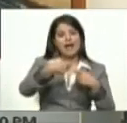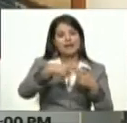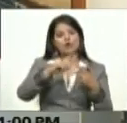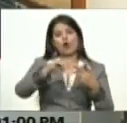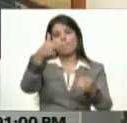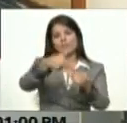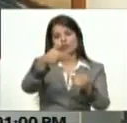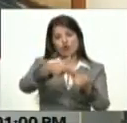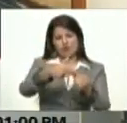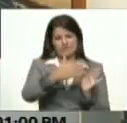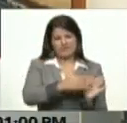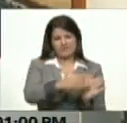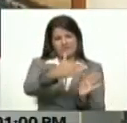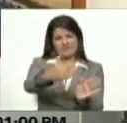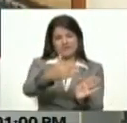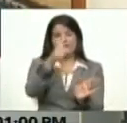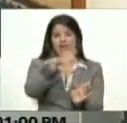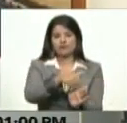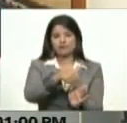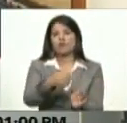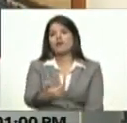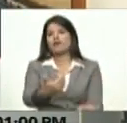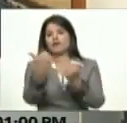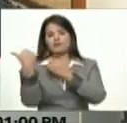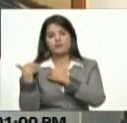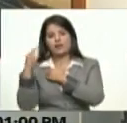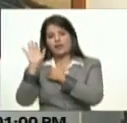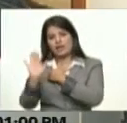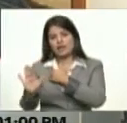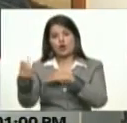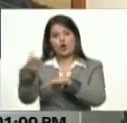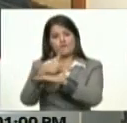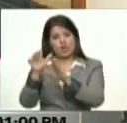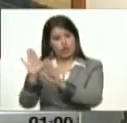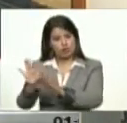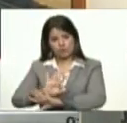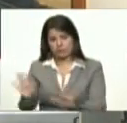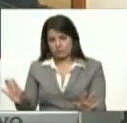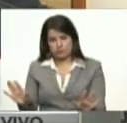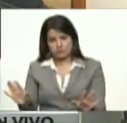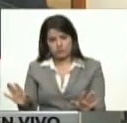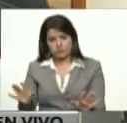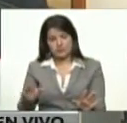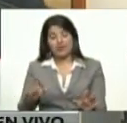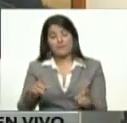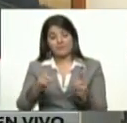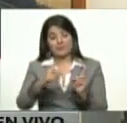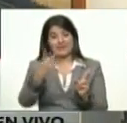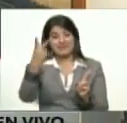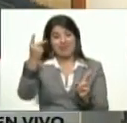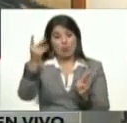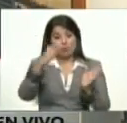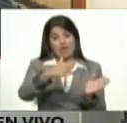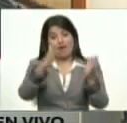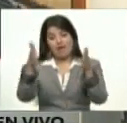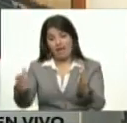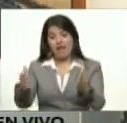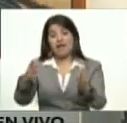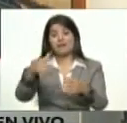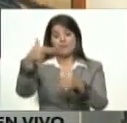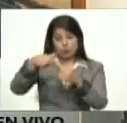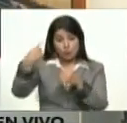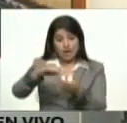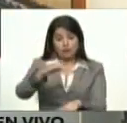petróleo, las primeras fases de la petroquímica reservadas exclusivamente para el Estado. Sin embargo, otras fases donde podemos ya ir a